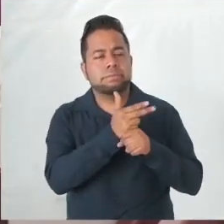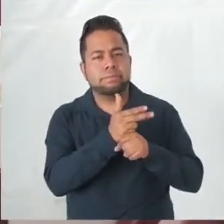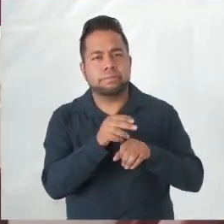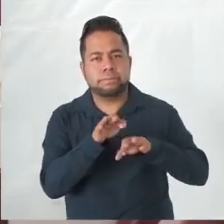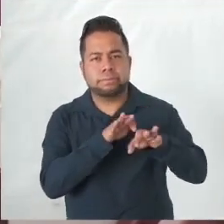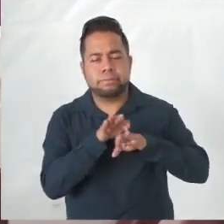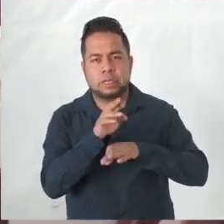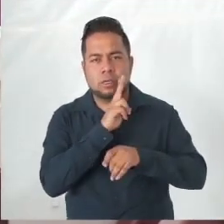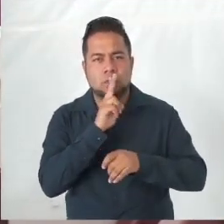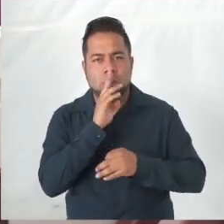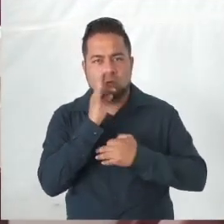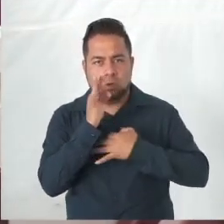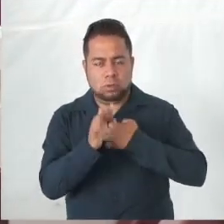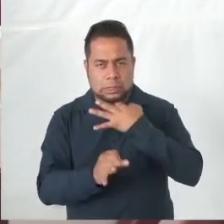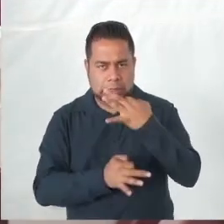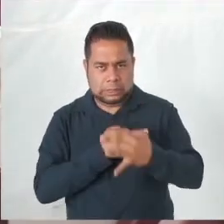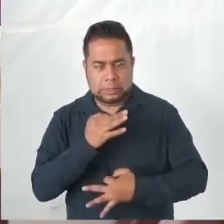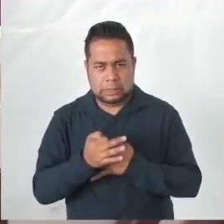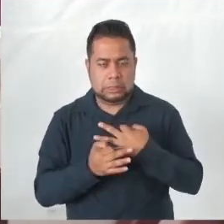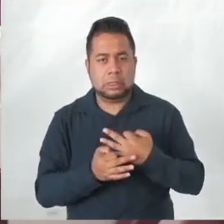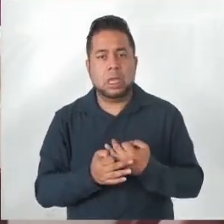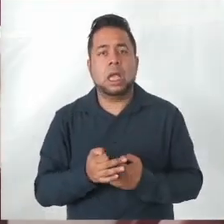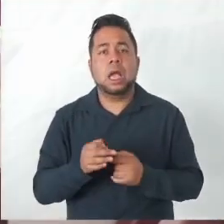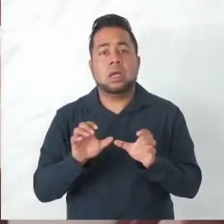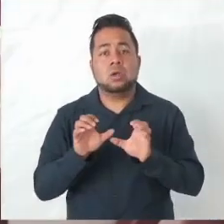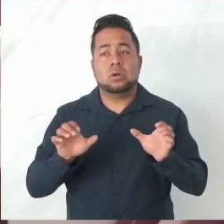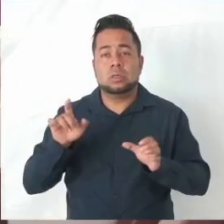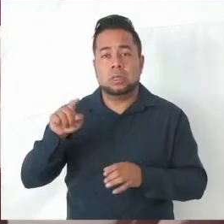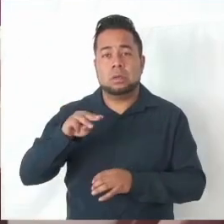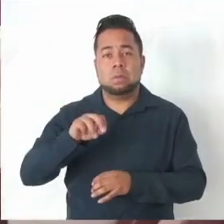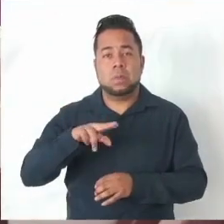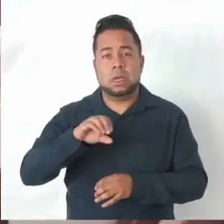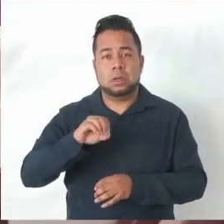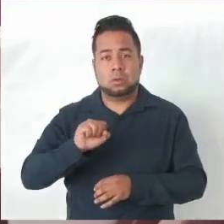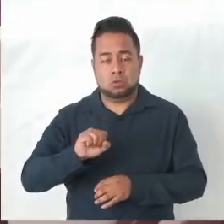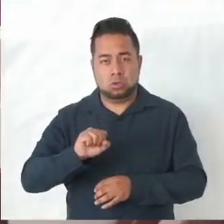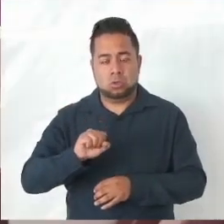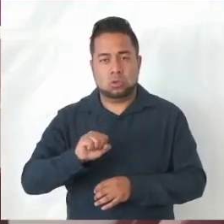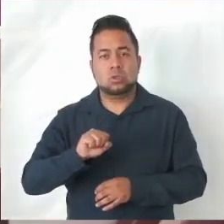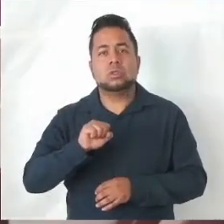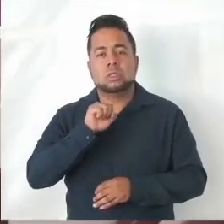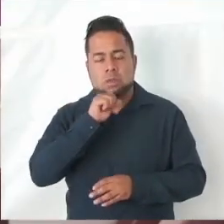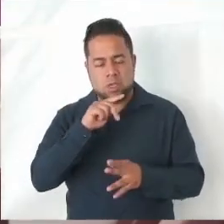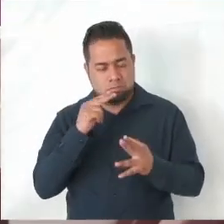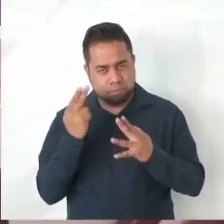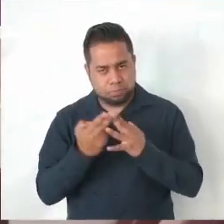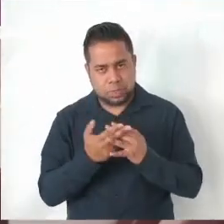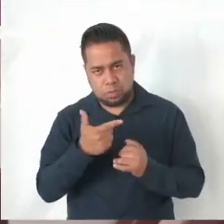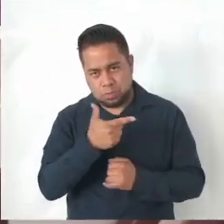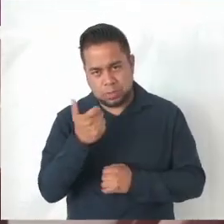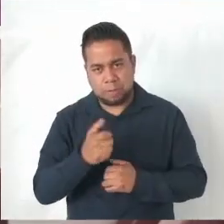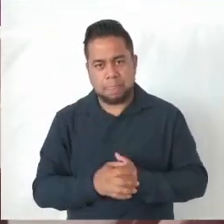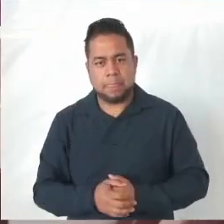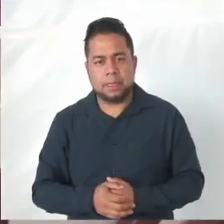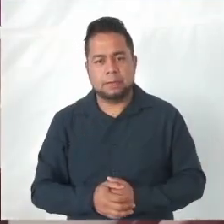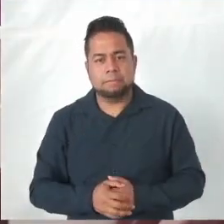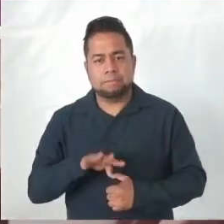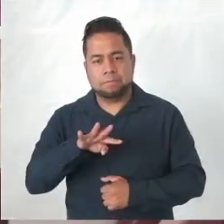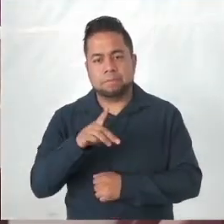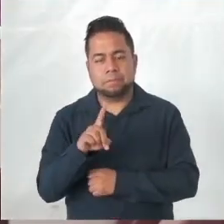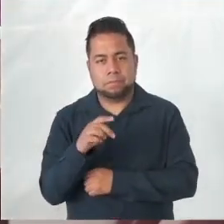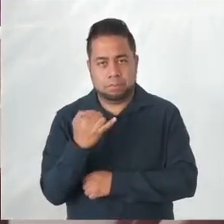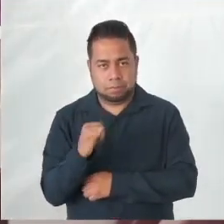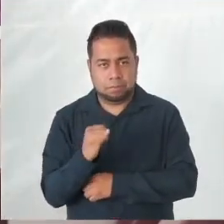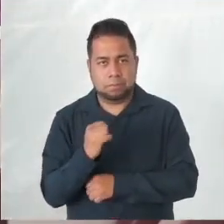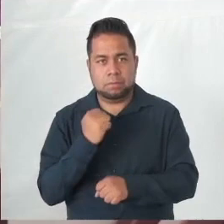el corresponsal de Noticias Voz e Imagen en la costa, Marcos Hernández Bautista, fue asesinado. El 19 de